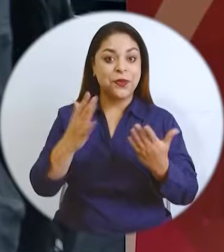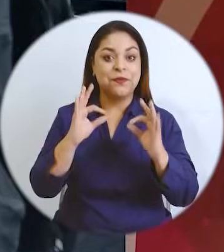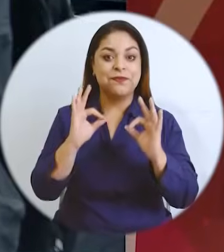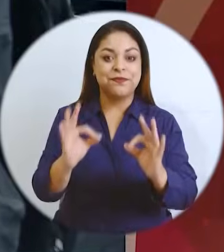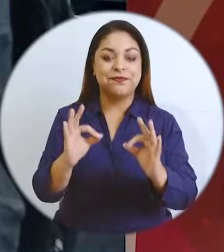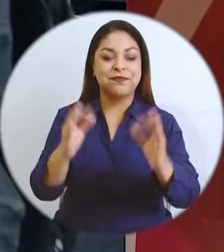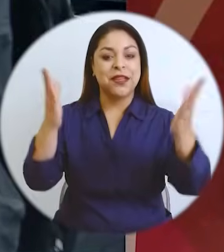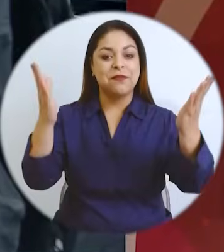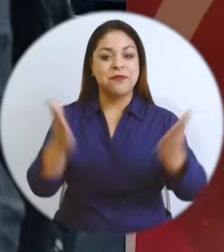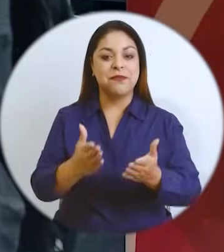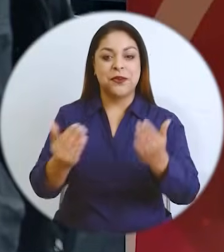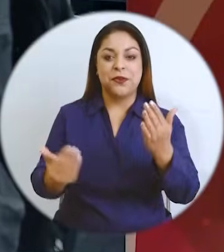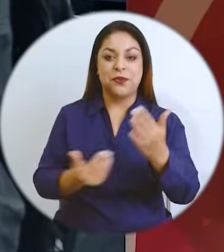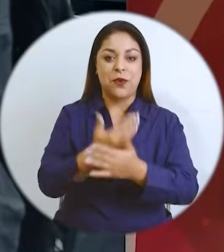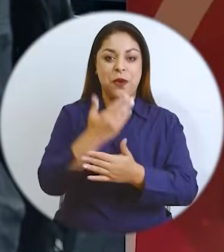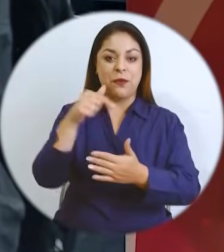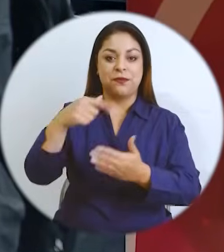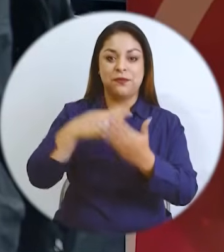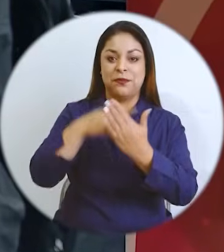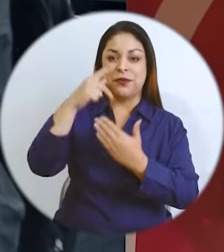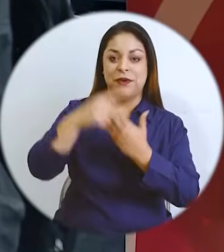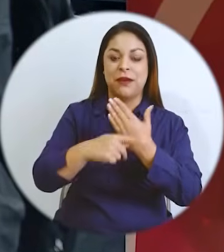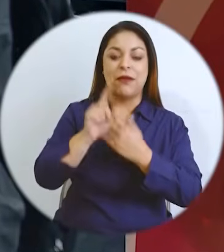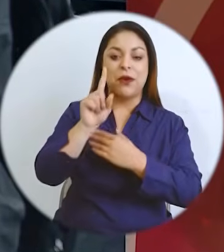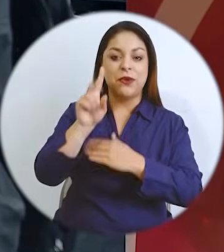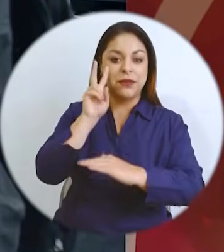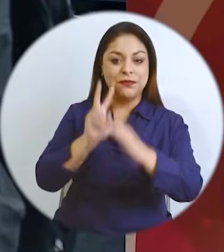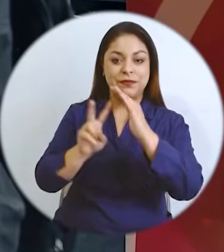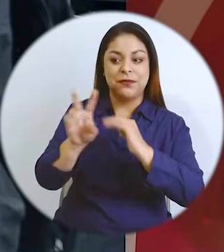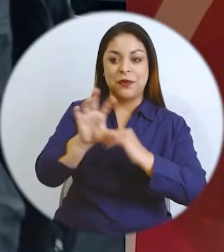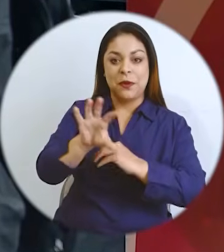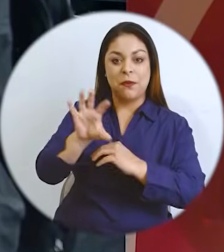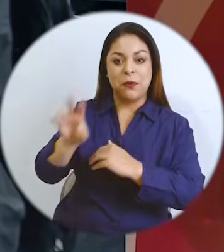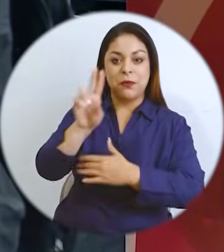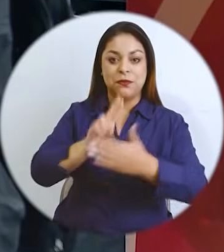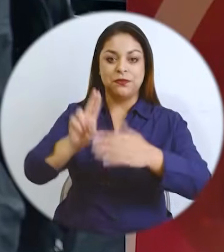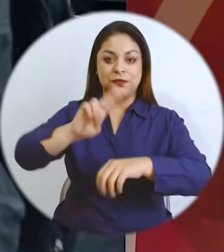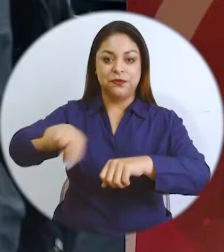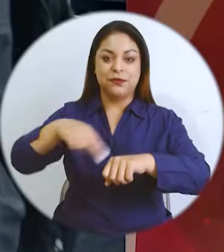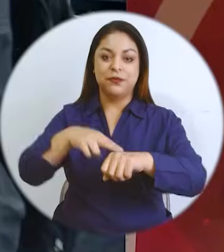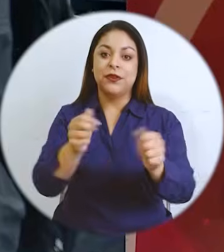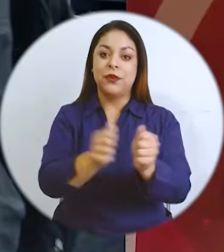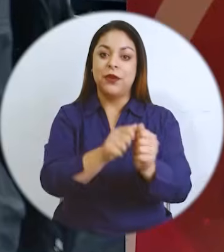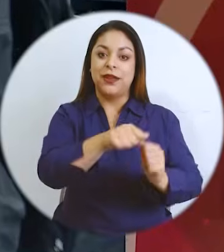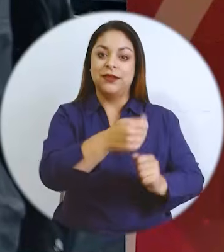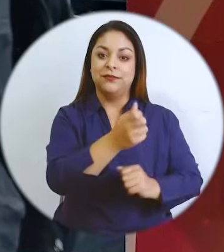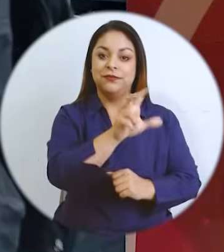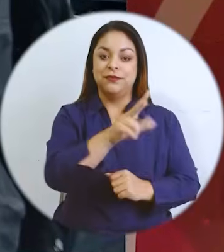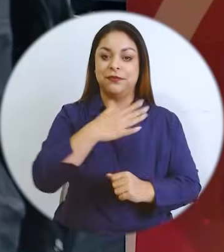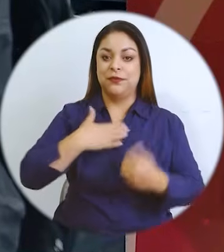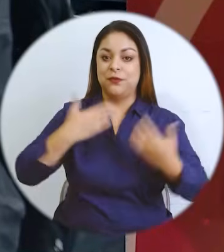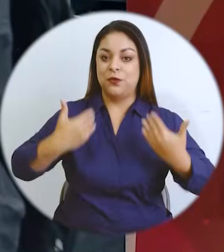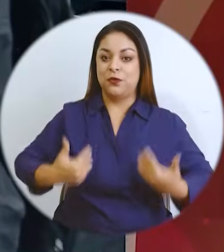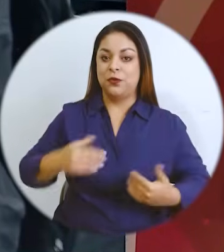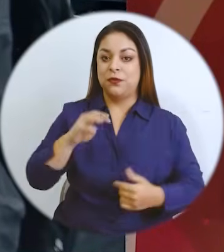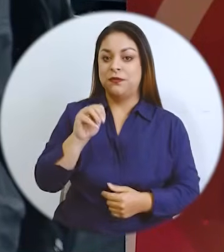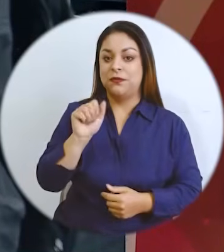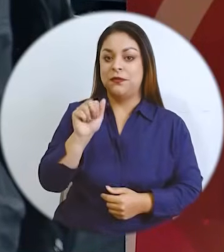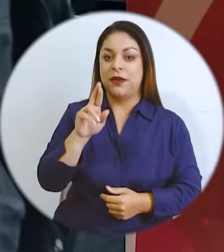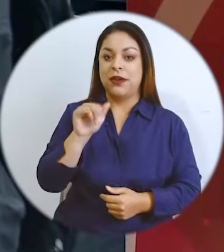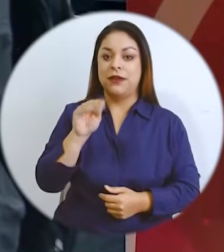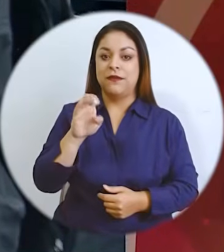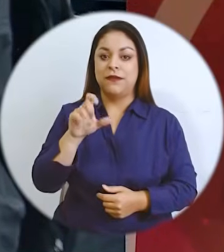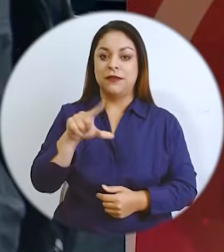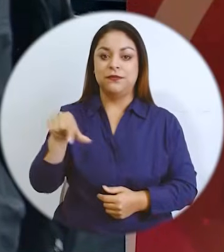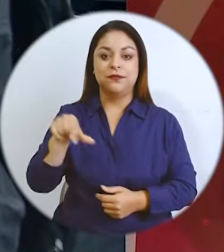¿qué tal? Sean bienvenidos a una edición más de Una Mirada, del programa de la Universidad Nacional y SINAC S.A. Mi nombre es Maribel Quiroz Jara y hoy vamos